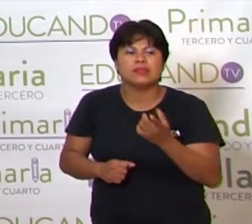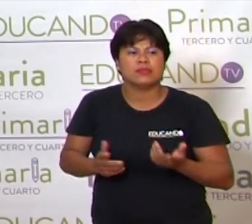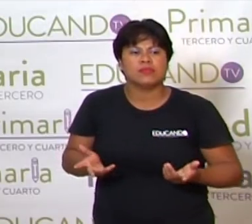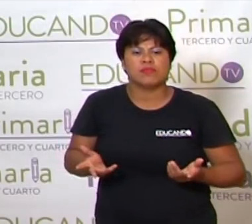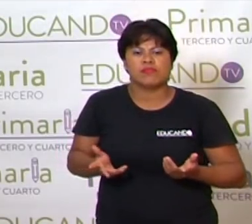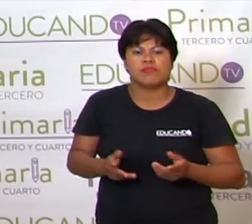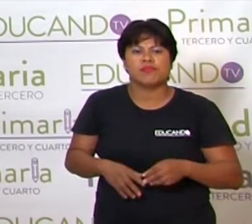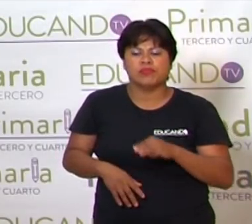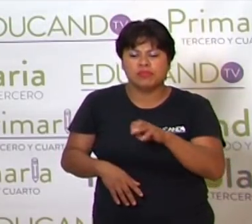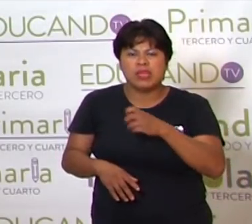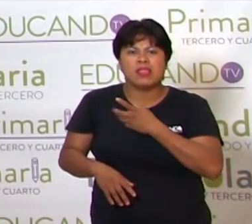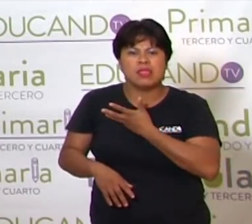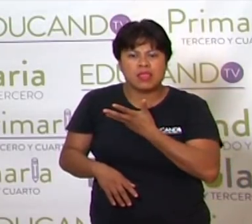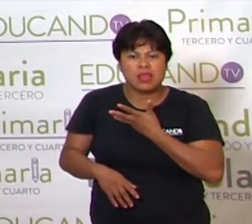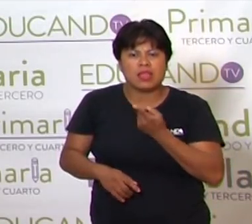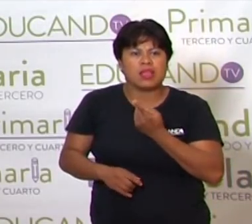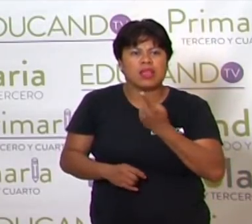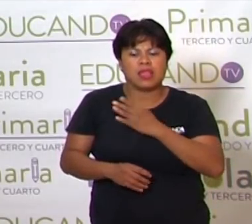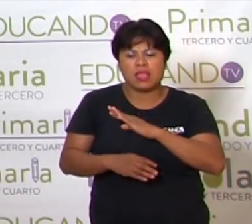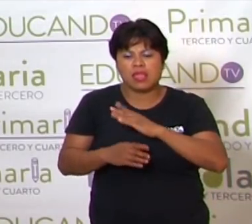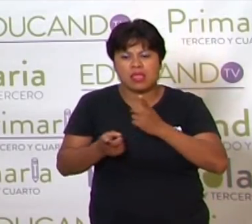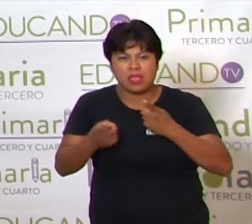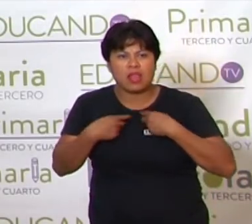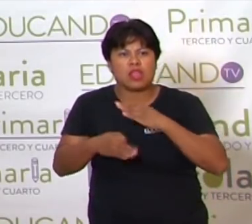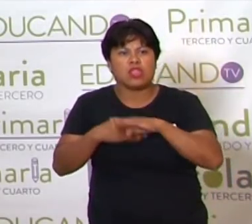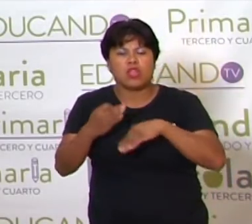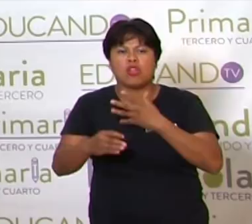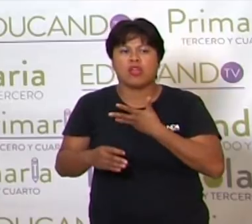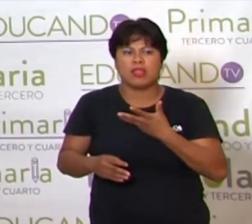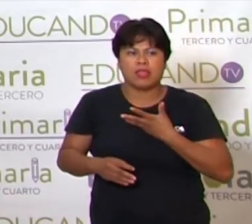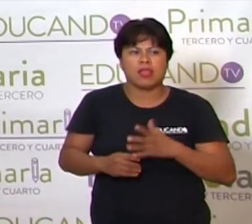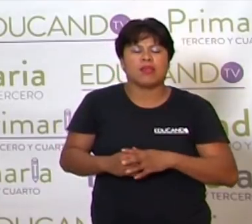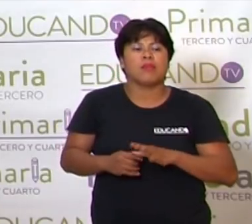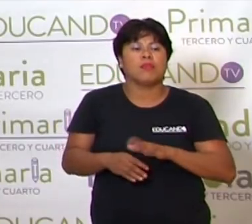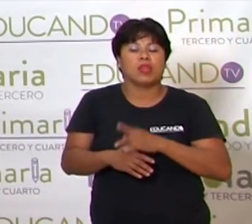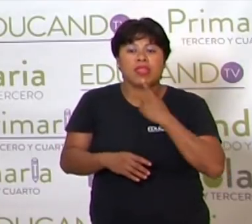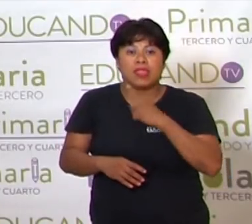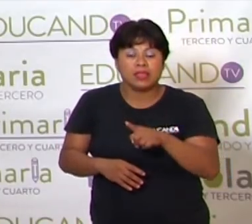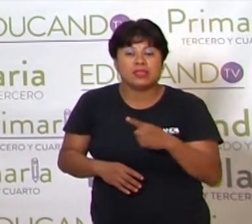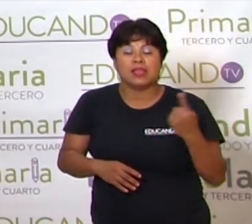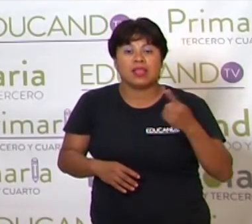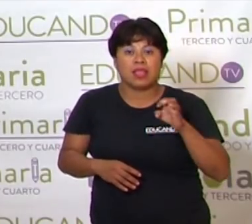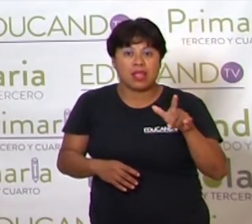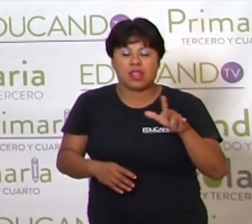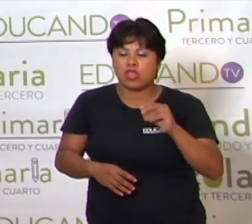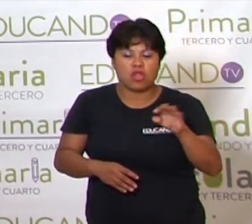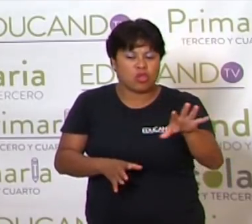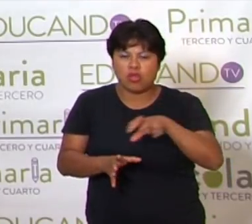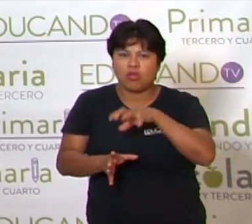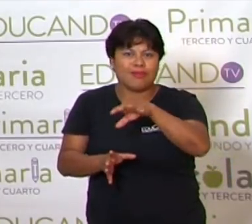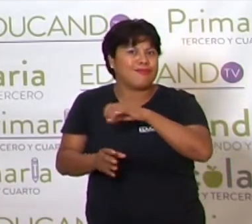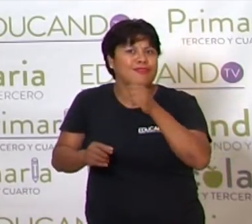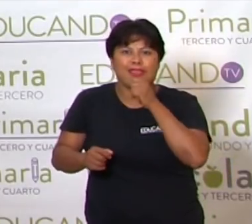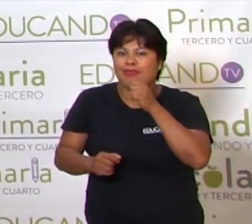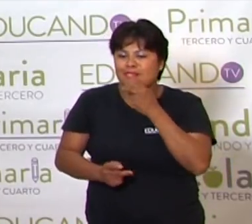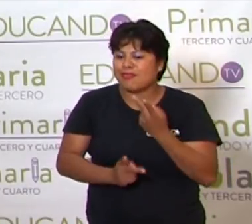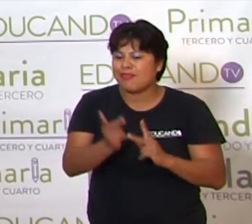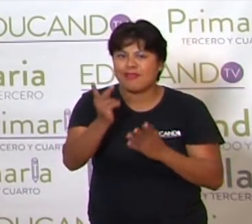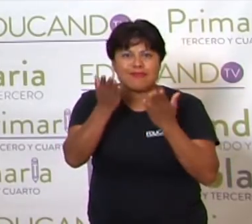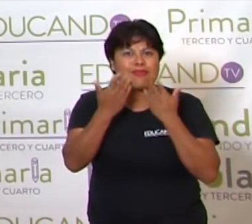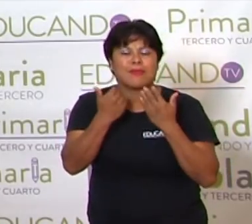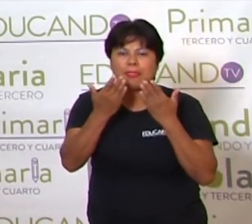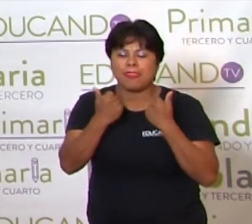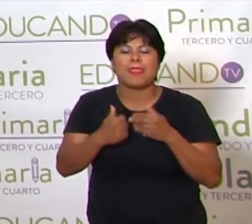Me tienen que dar todo lo que consigan, ¿verdad? Porque dice que todavía no cosechaban en ese tiempo.